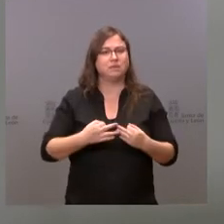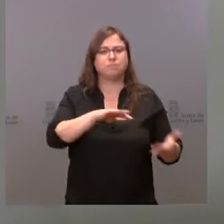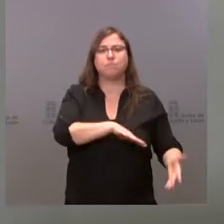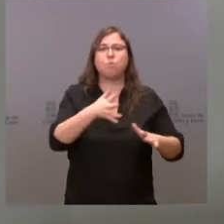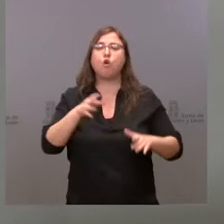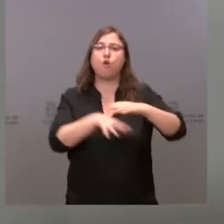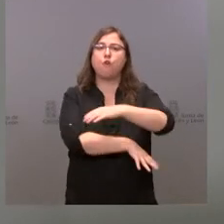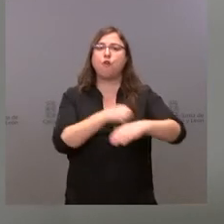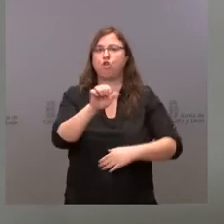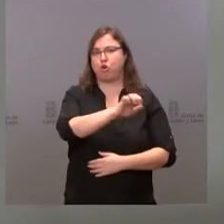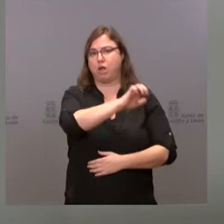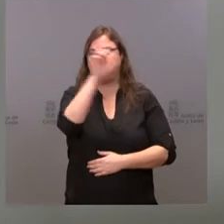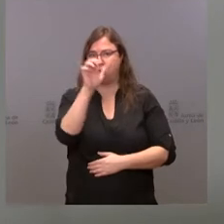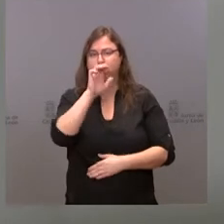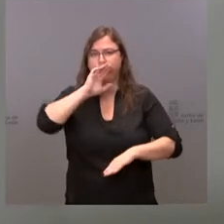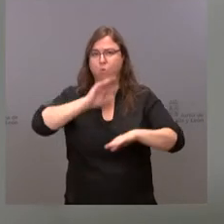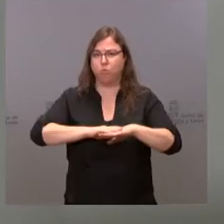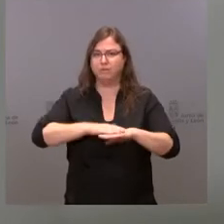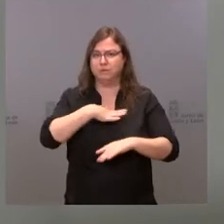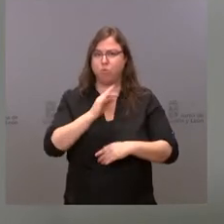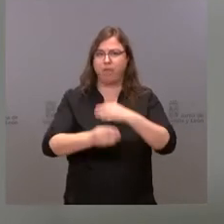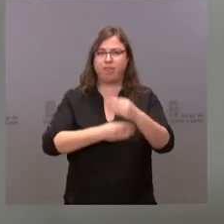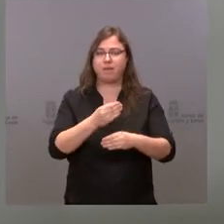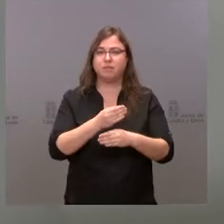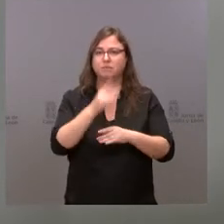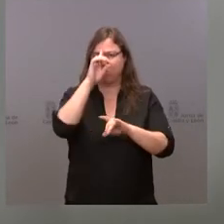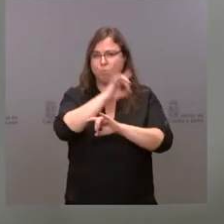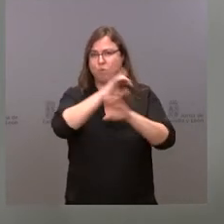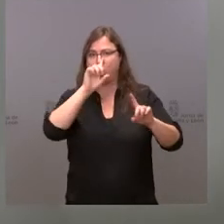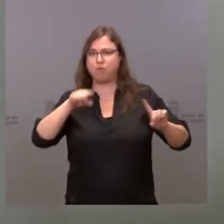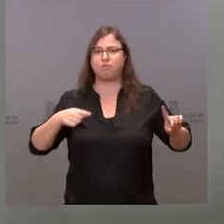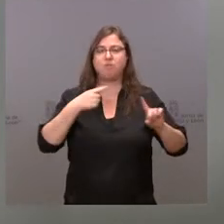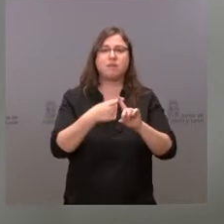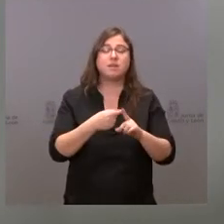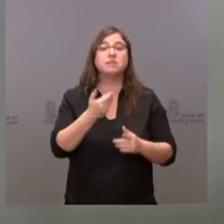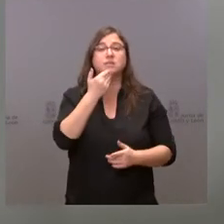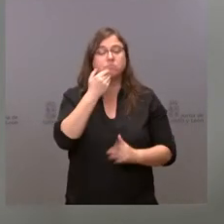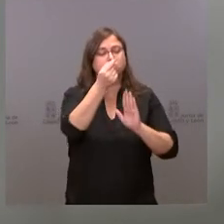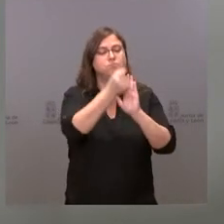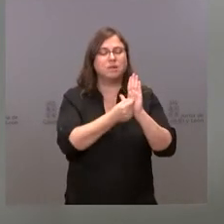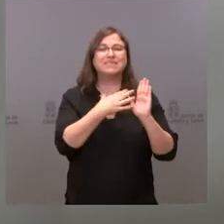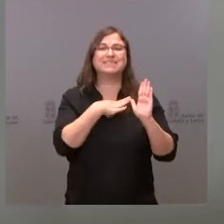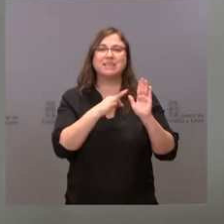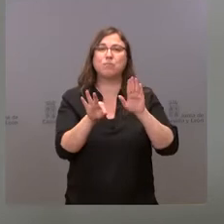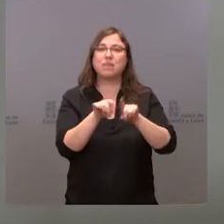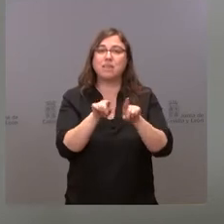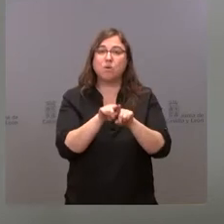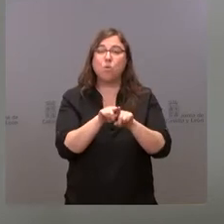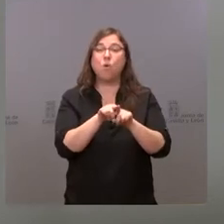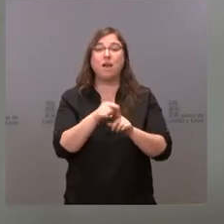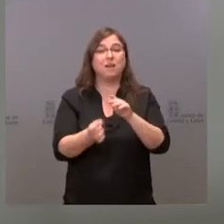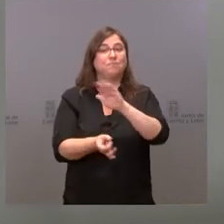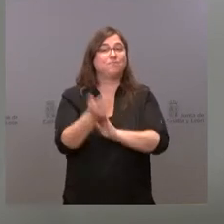fondos para el próximo ejercicio establece claramente la posibilidad de establecer las generaciones de crédito que